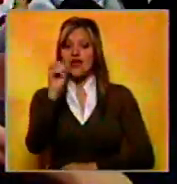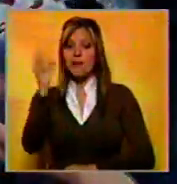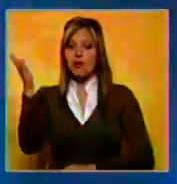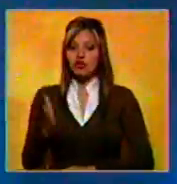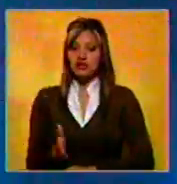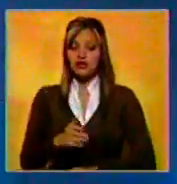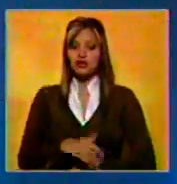100%